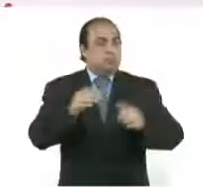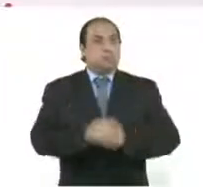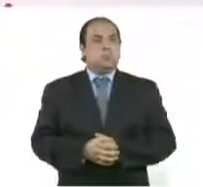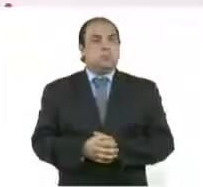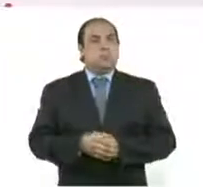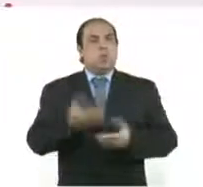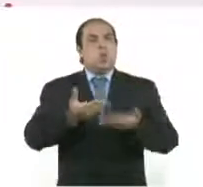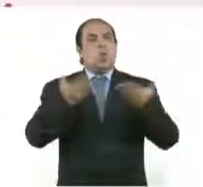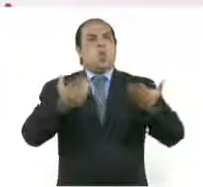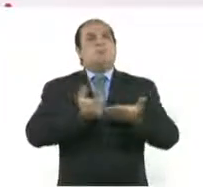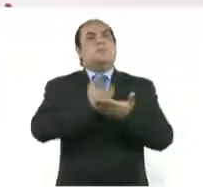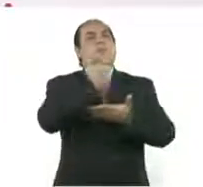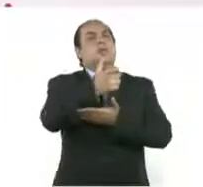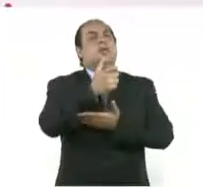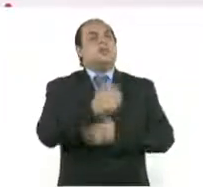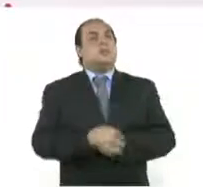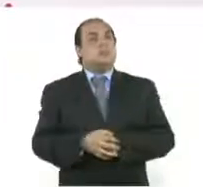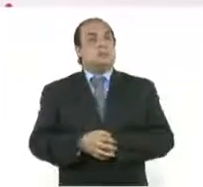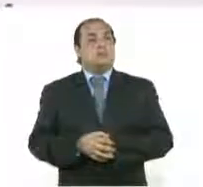¿Cuánto van a recibir?